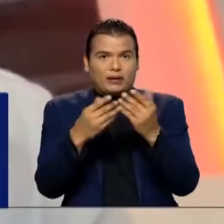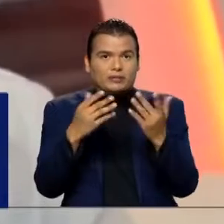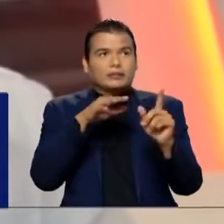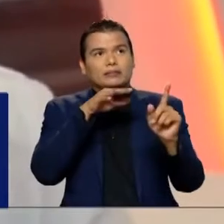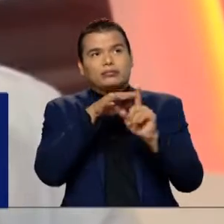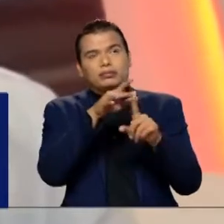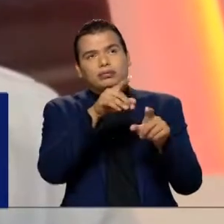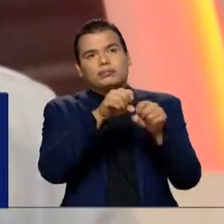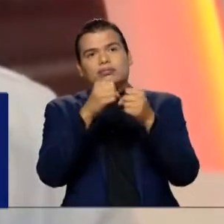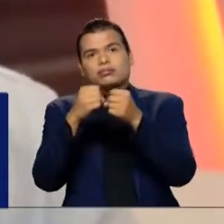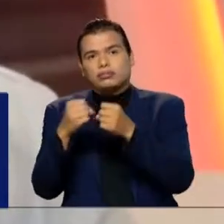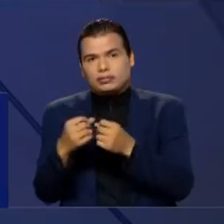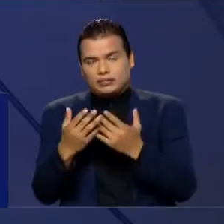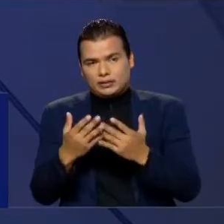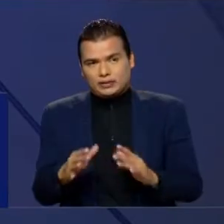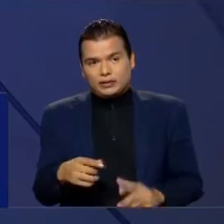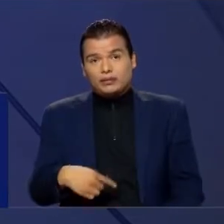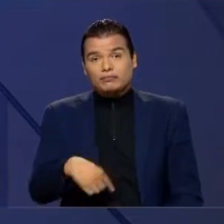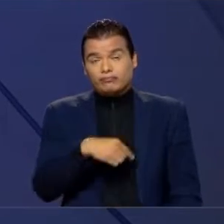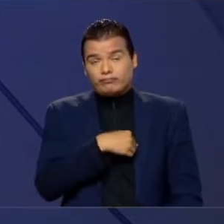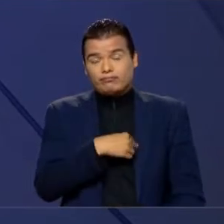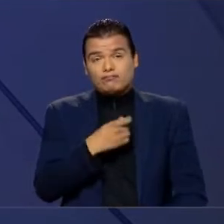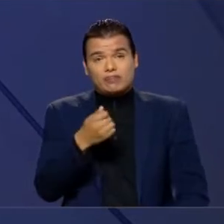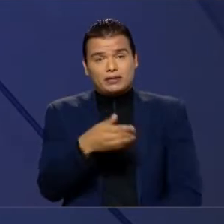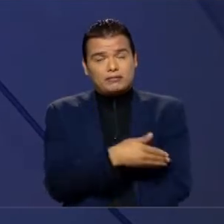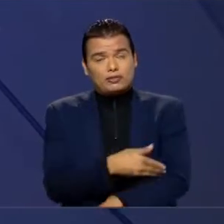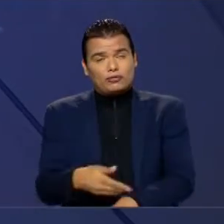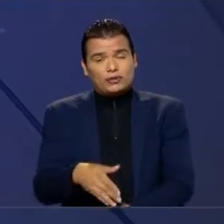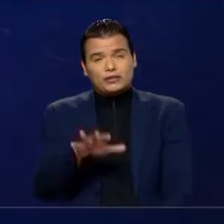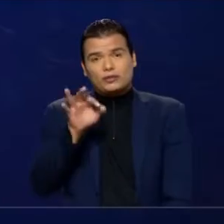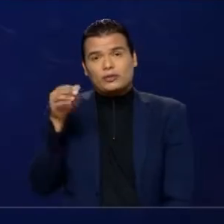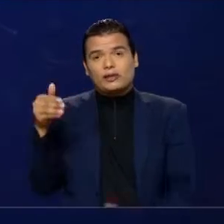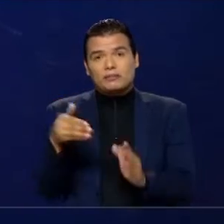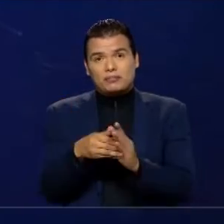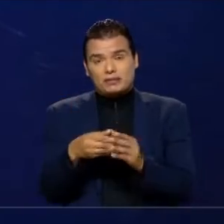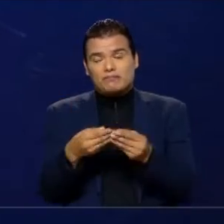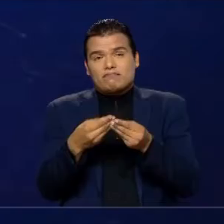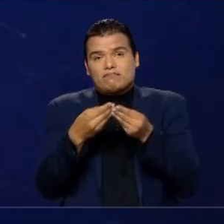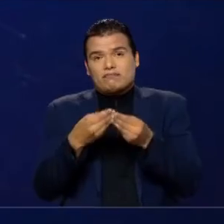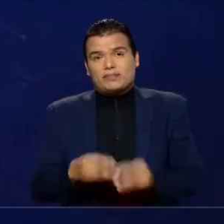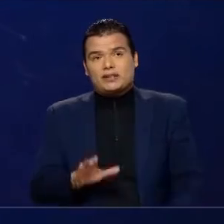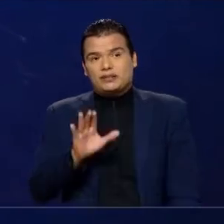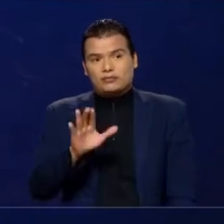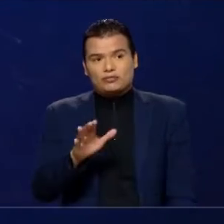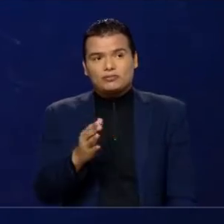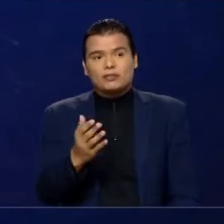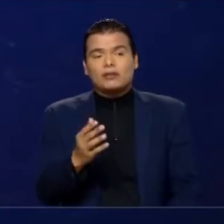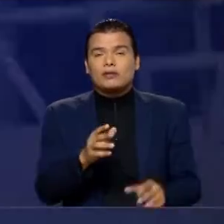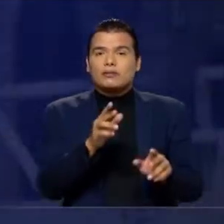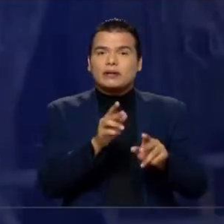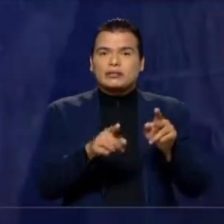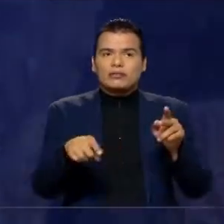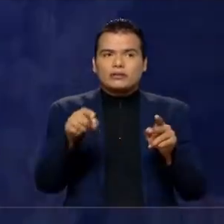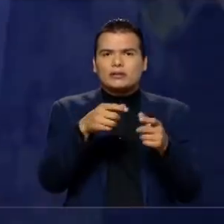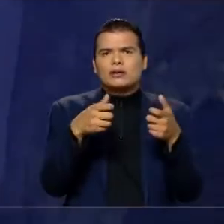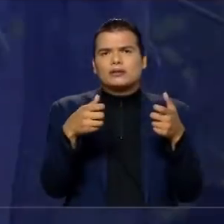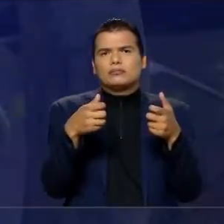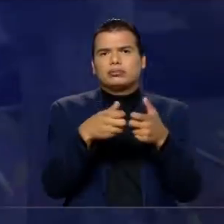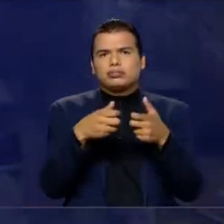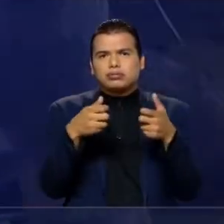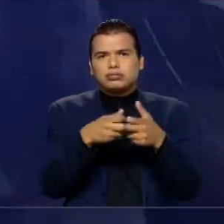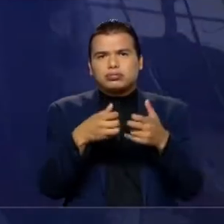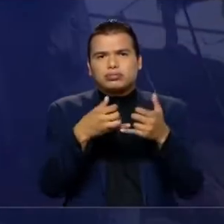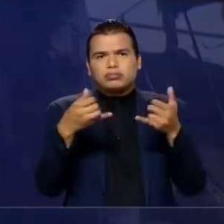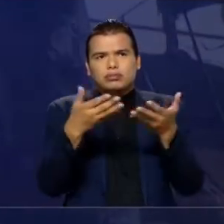esos 40.000, 50.000 millones de pesos. Este año, más de 15 personas y establecimientos comerciales han sido sancionados por hurto